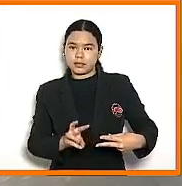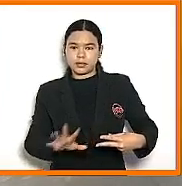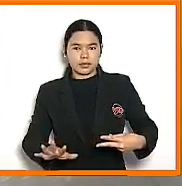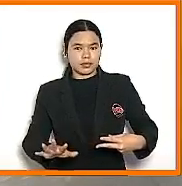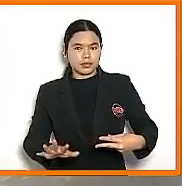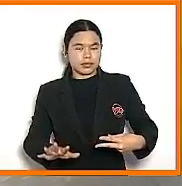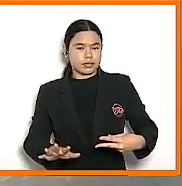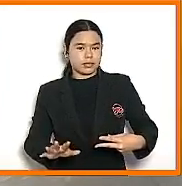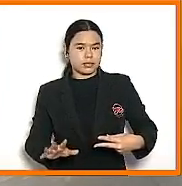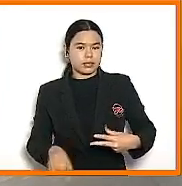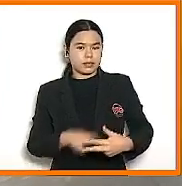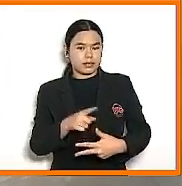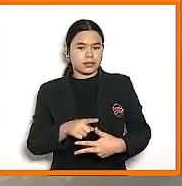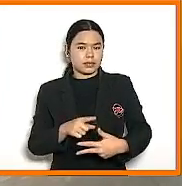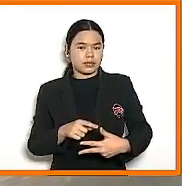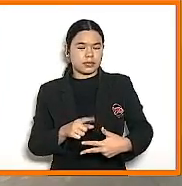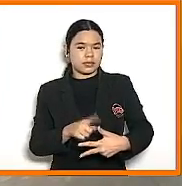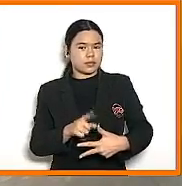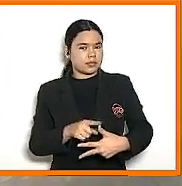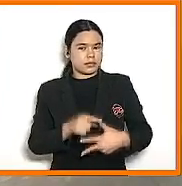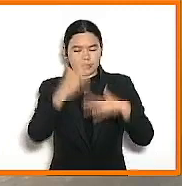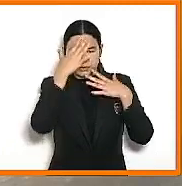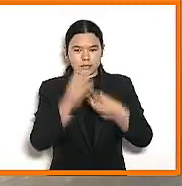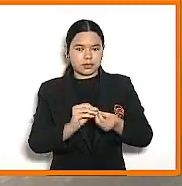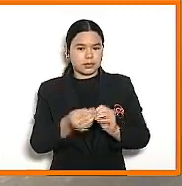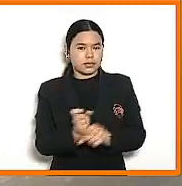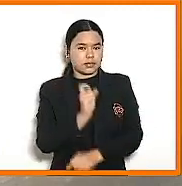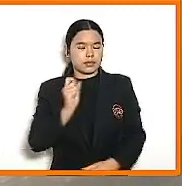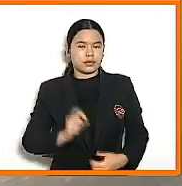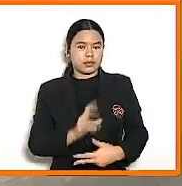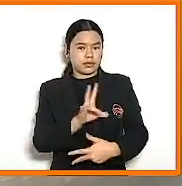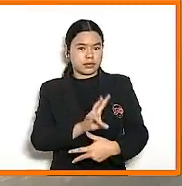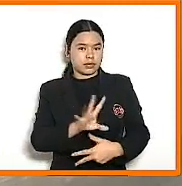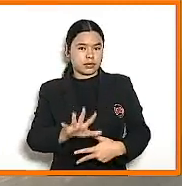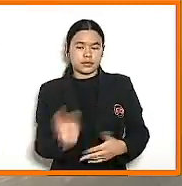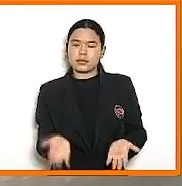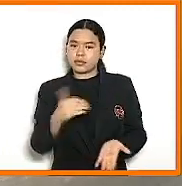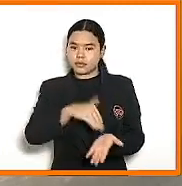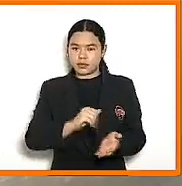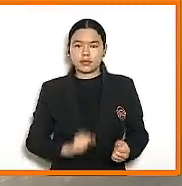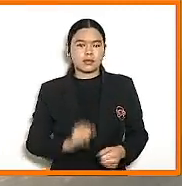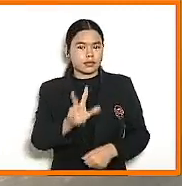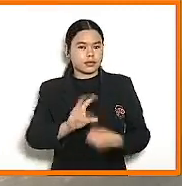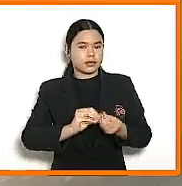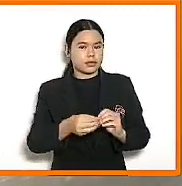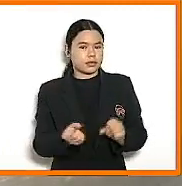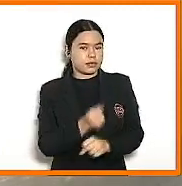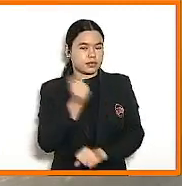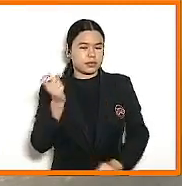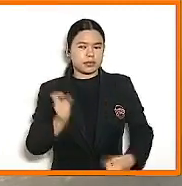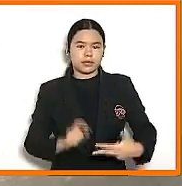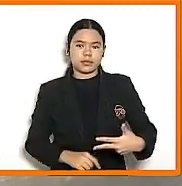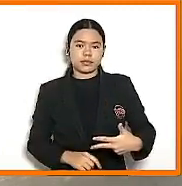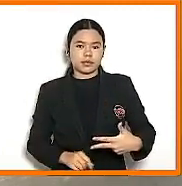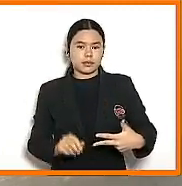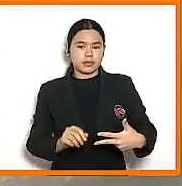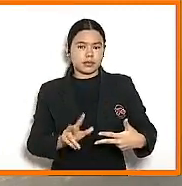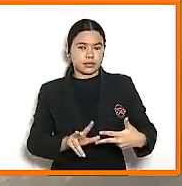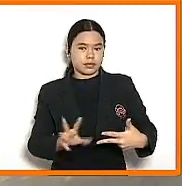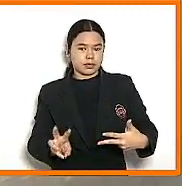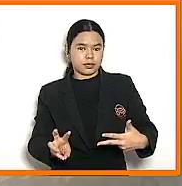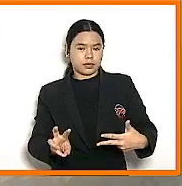65. Tercer y decisivo número ganador, 75. Con gusto repito, tus tres números favorecidos son